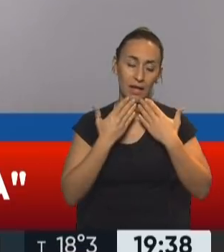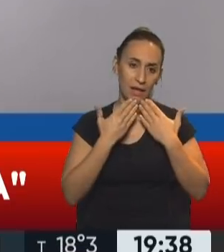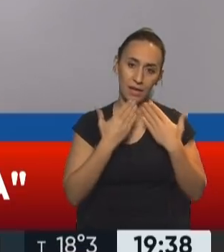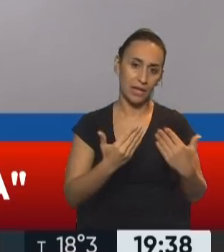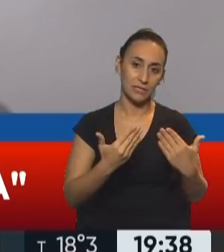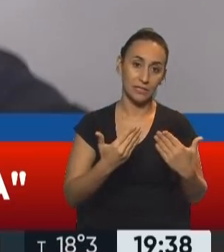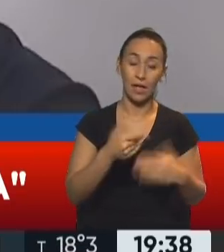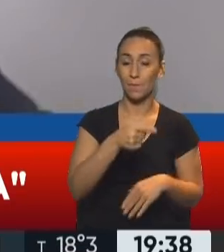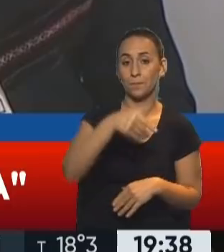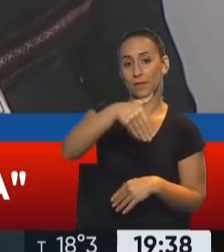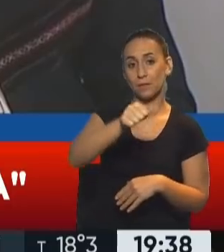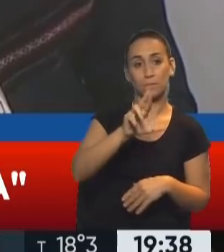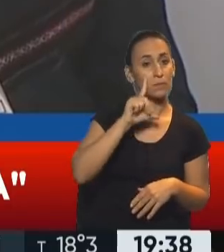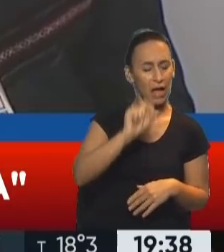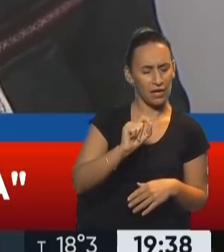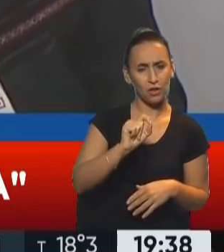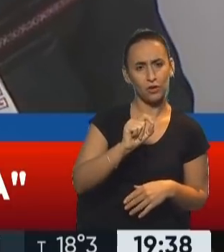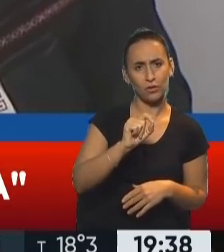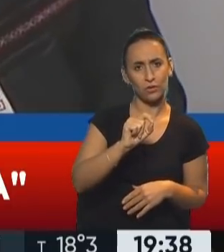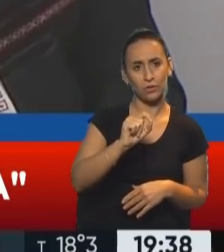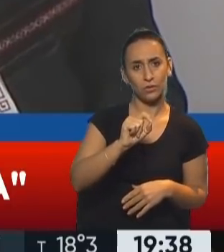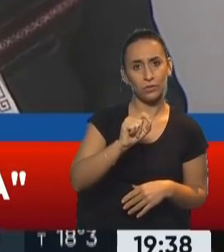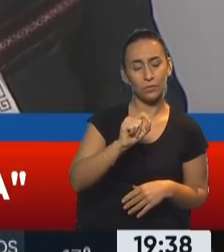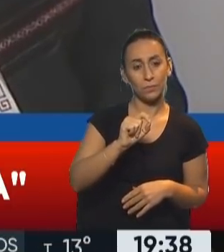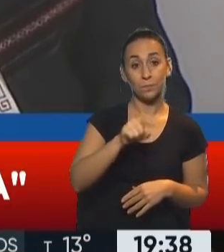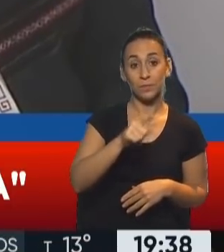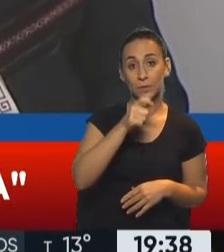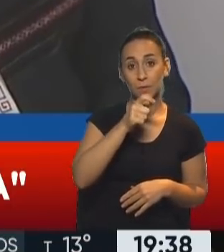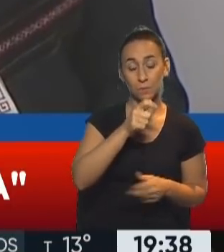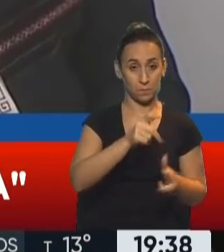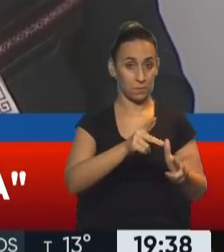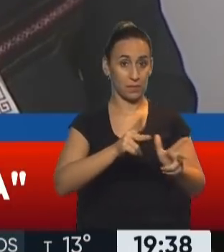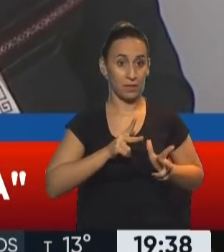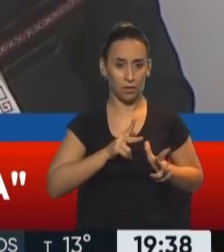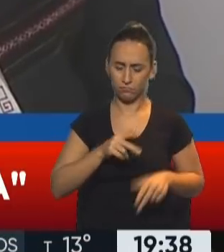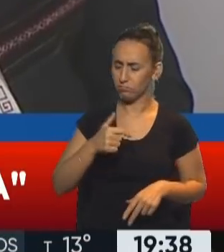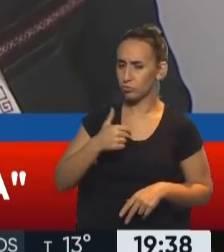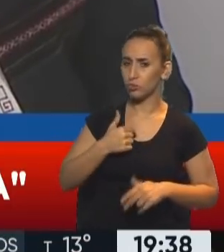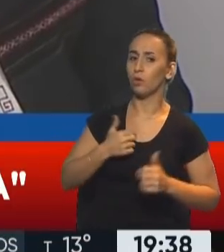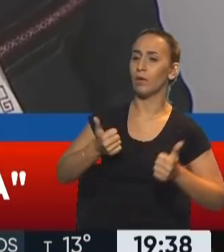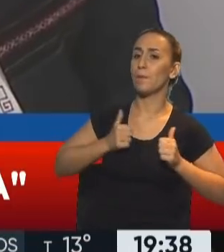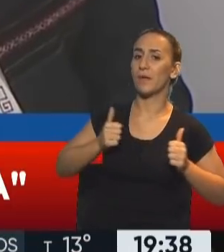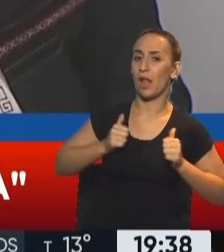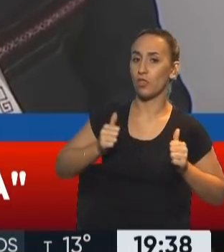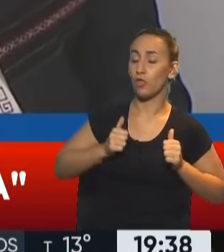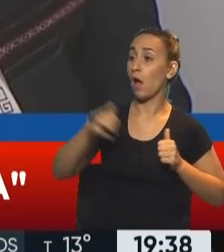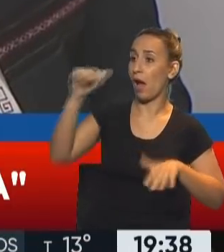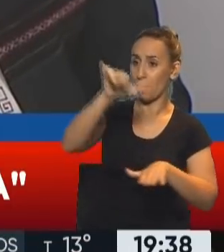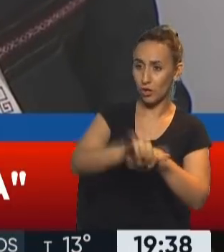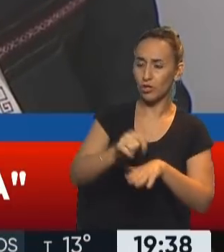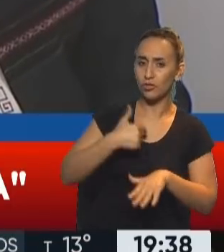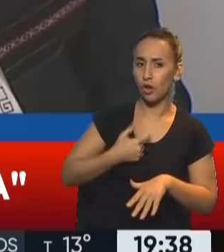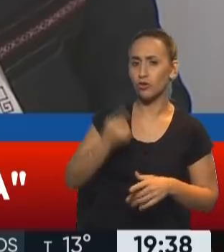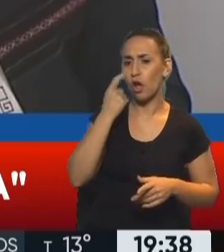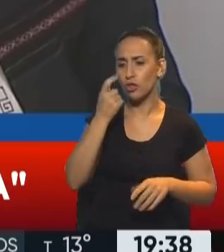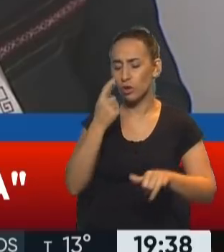a Mario la reacción que tuvo, porque me dijo, yo voy a estar esperando el avión y yo voy a garantizar que carguen